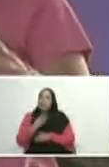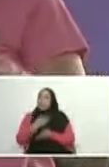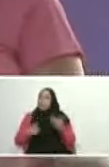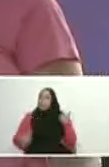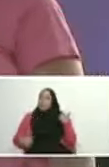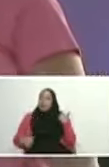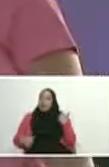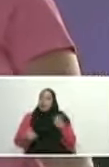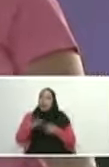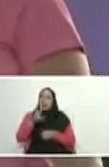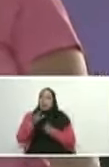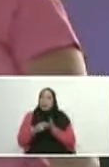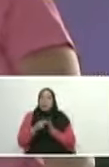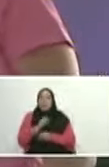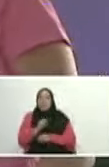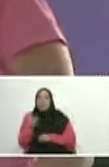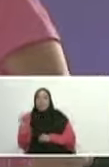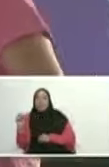300.000 comités.